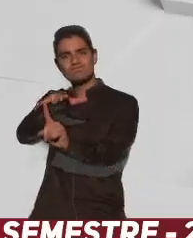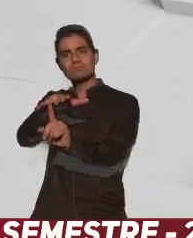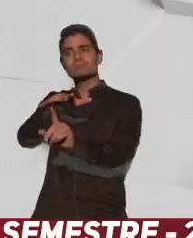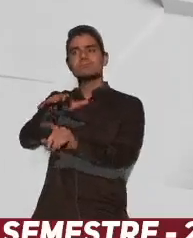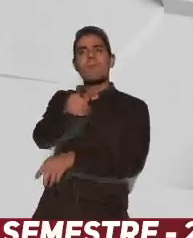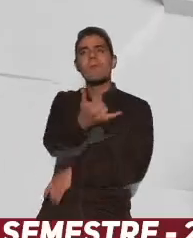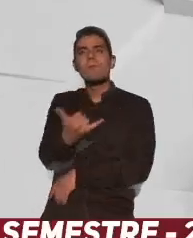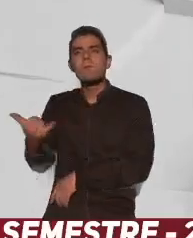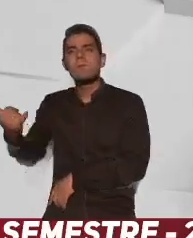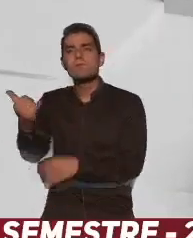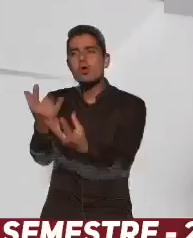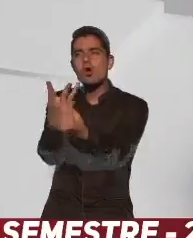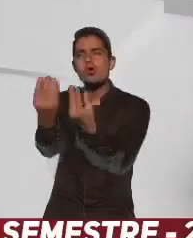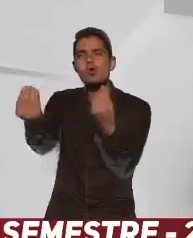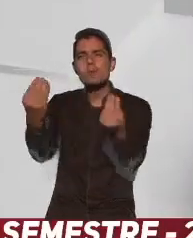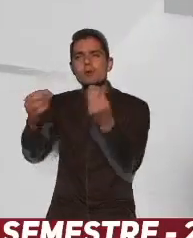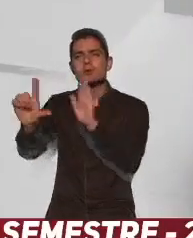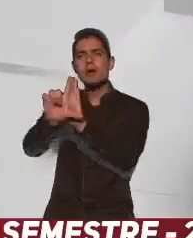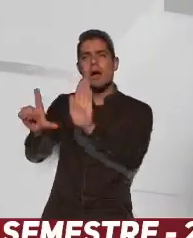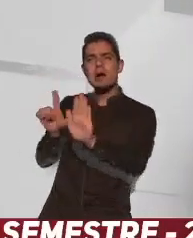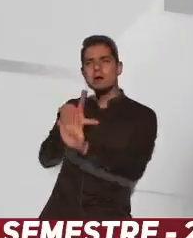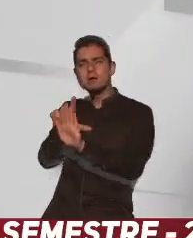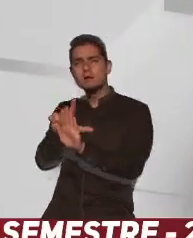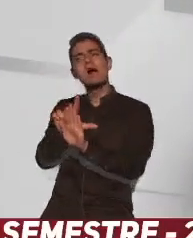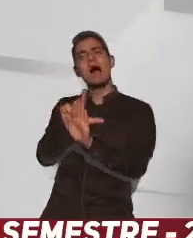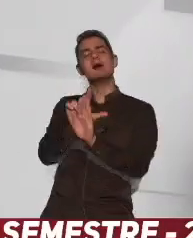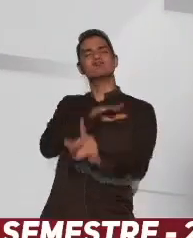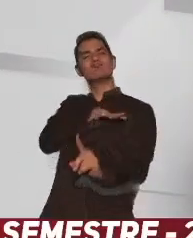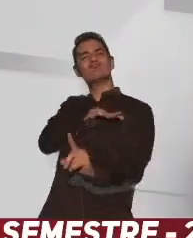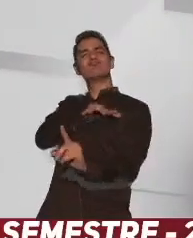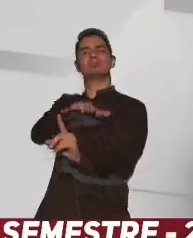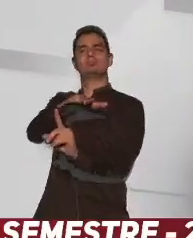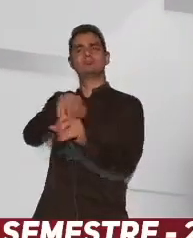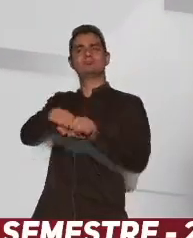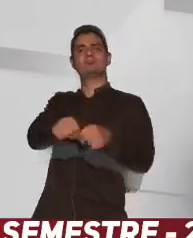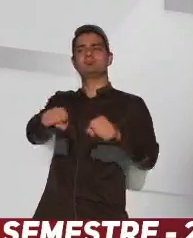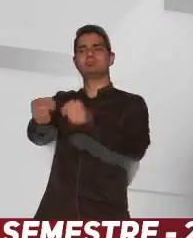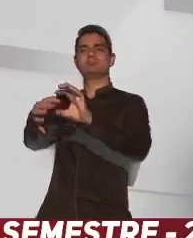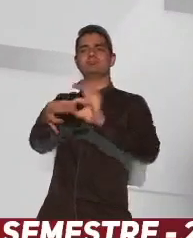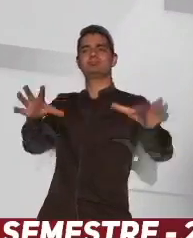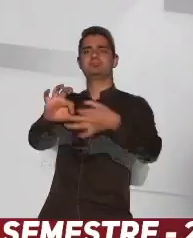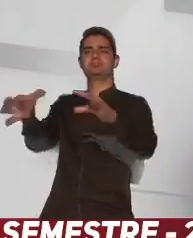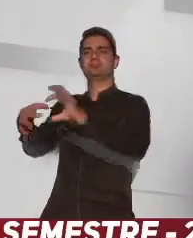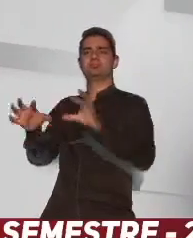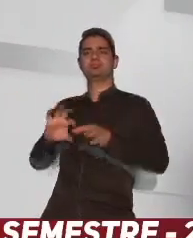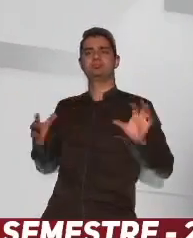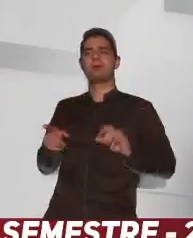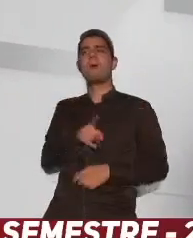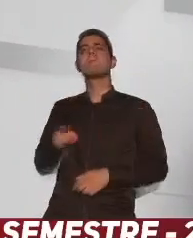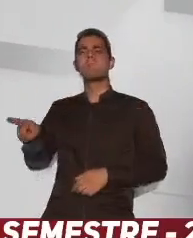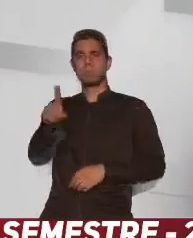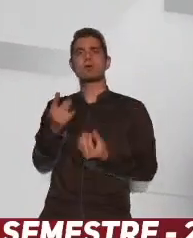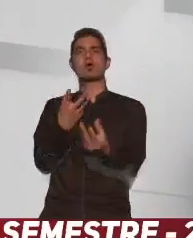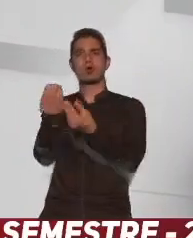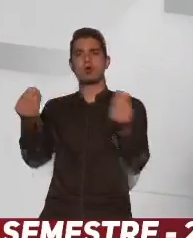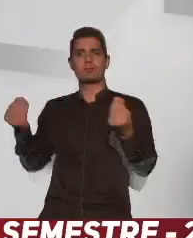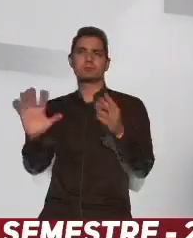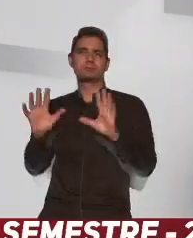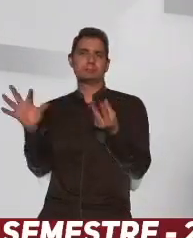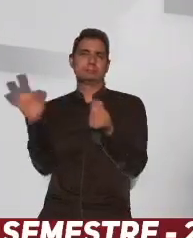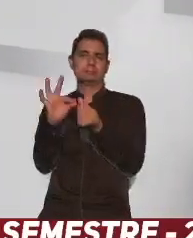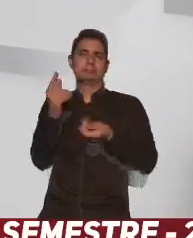desarticulación a los grupos armados organizados y a los grupos de delincuencia organizada que realizan esta actividad